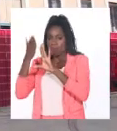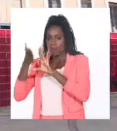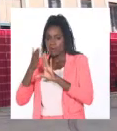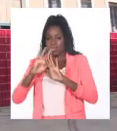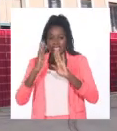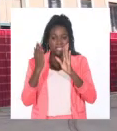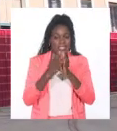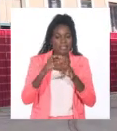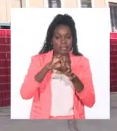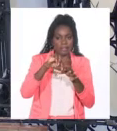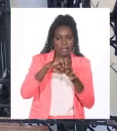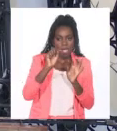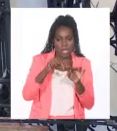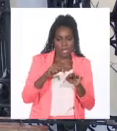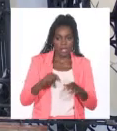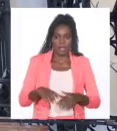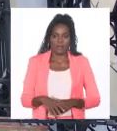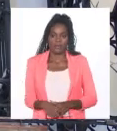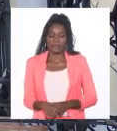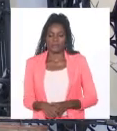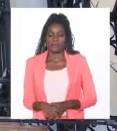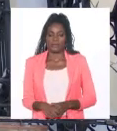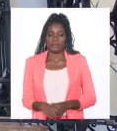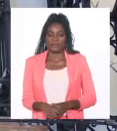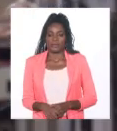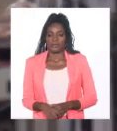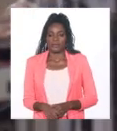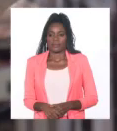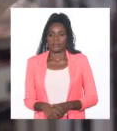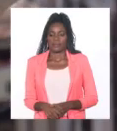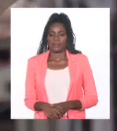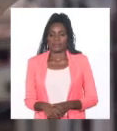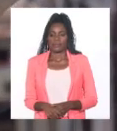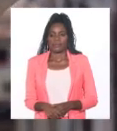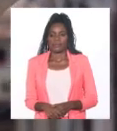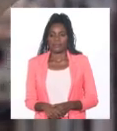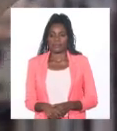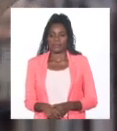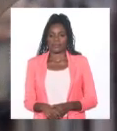toda la isla. Ismari Barcia, Canal Cubano de Noticias.